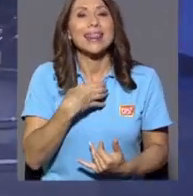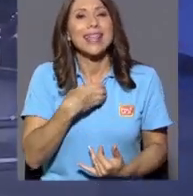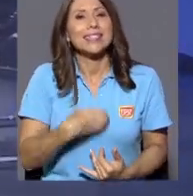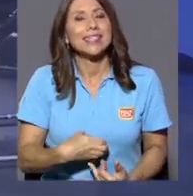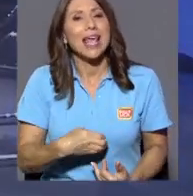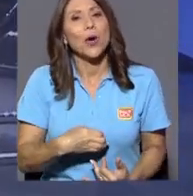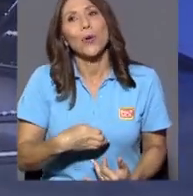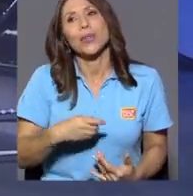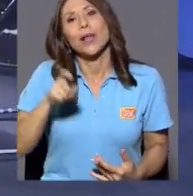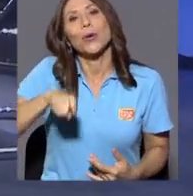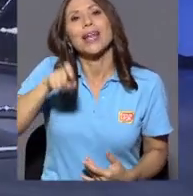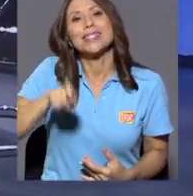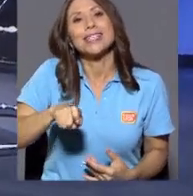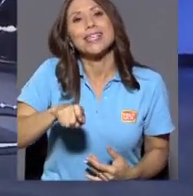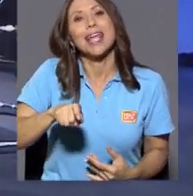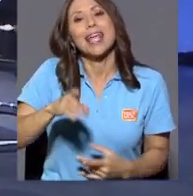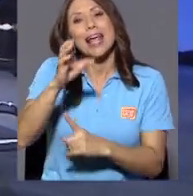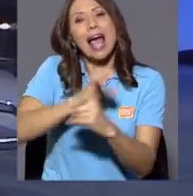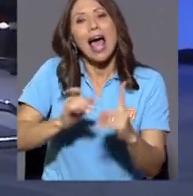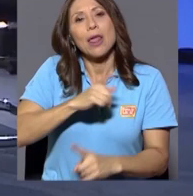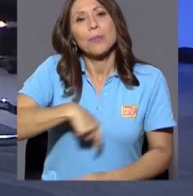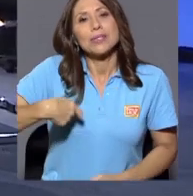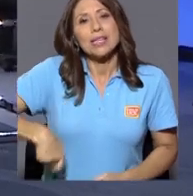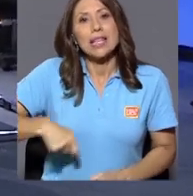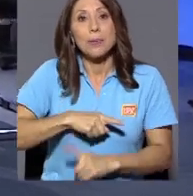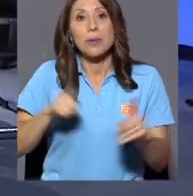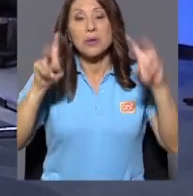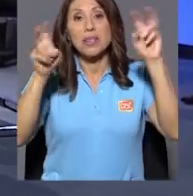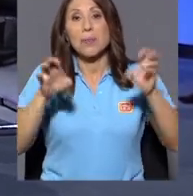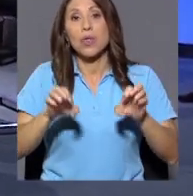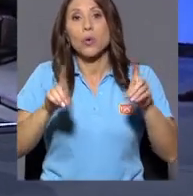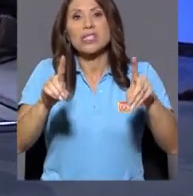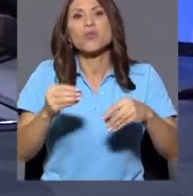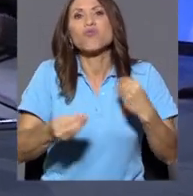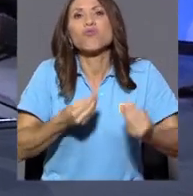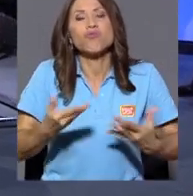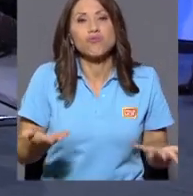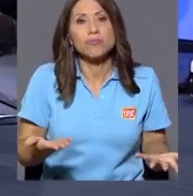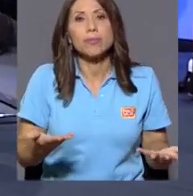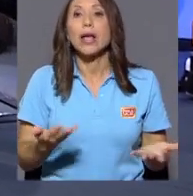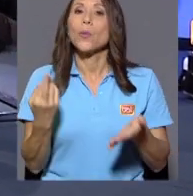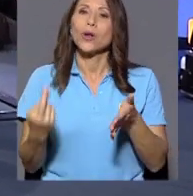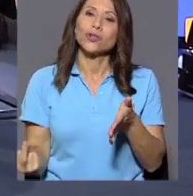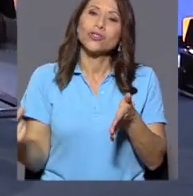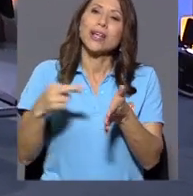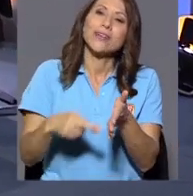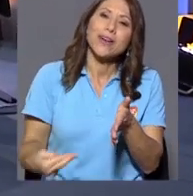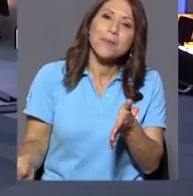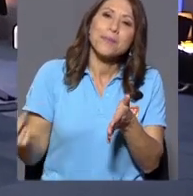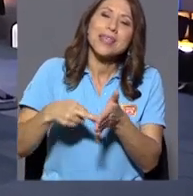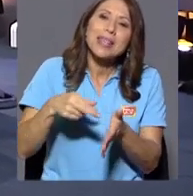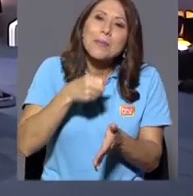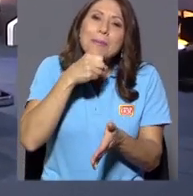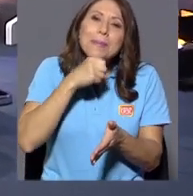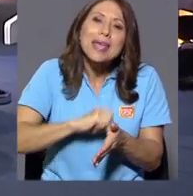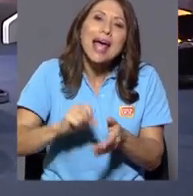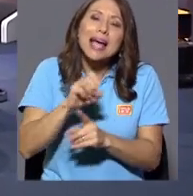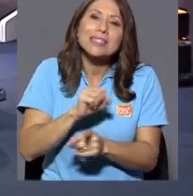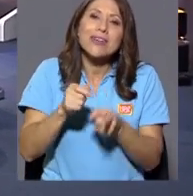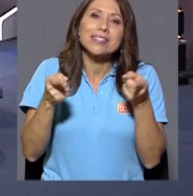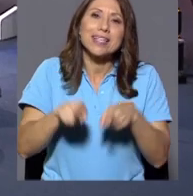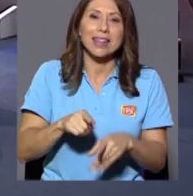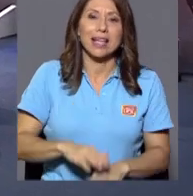caso el presidente de turno cuál es la vivencia en este materia de educación es bueno momento se repiten viejas recetas es decir